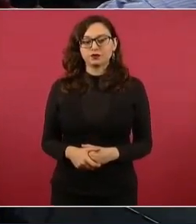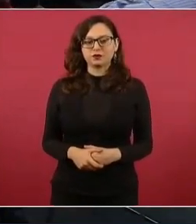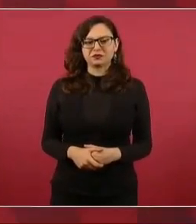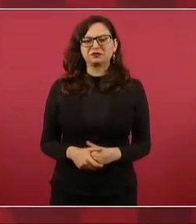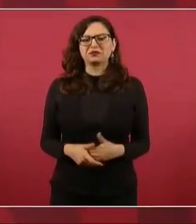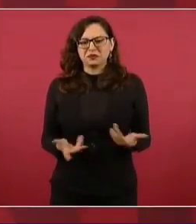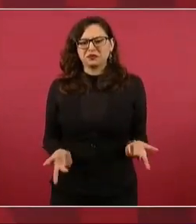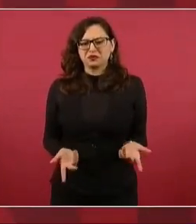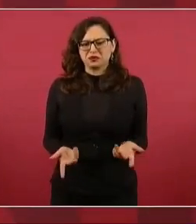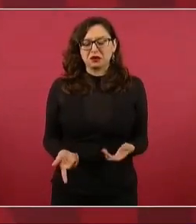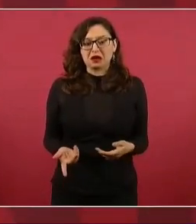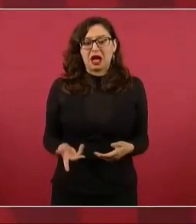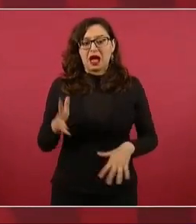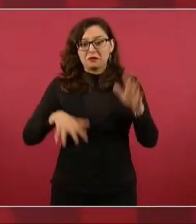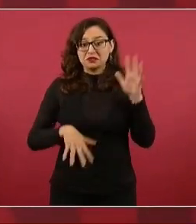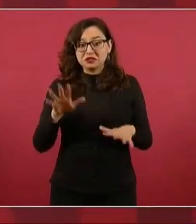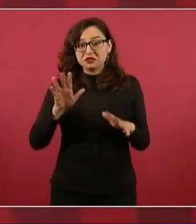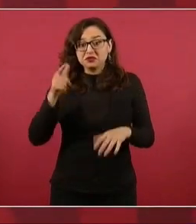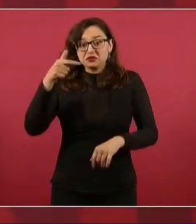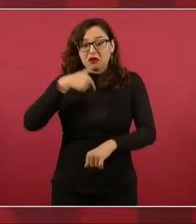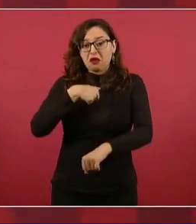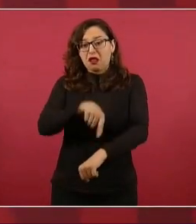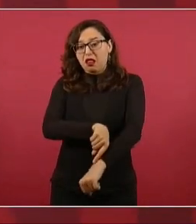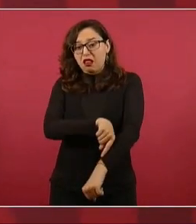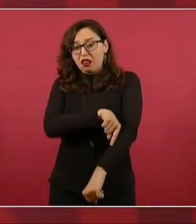pudiera omitirlo,